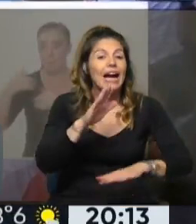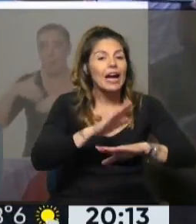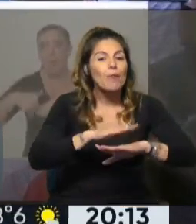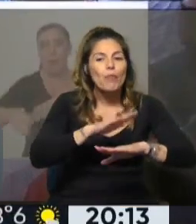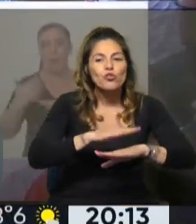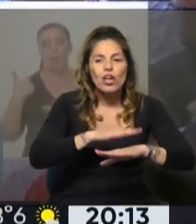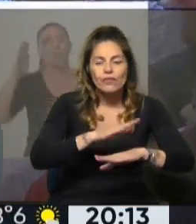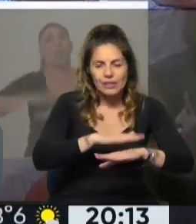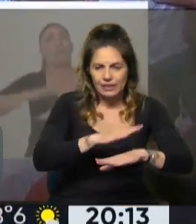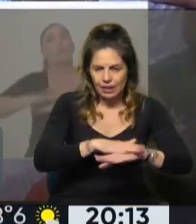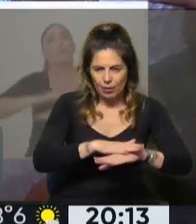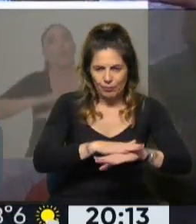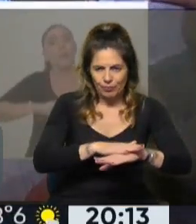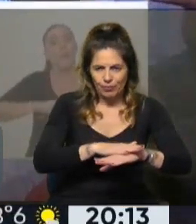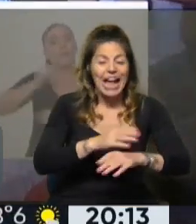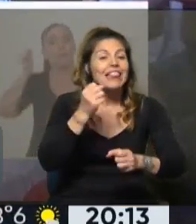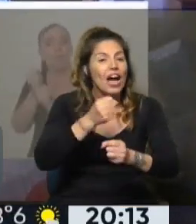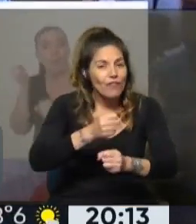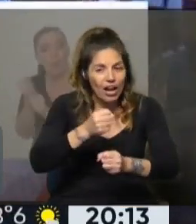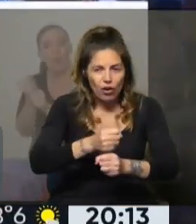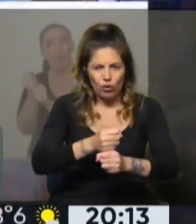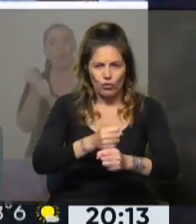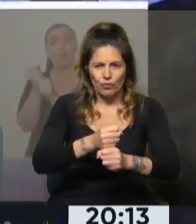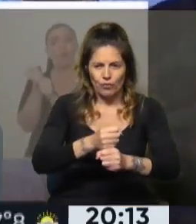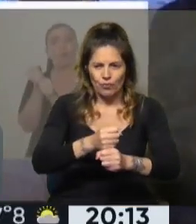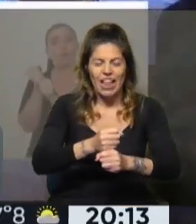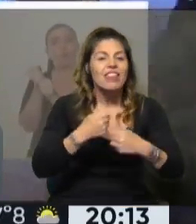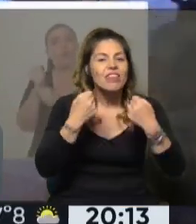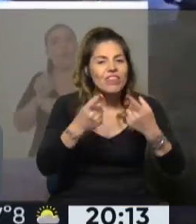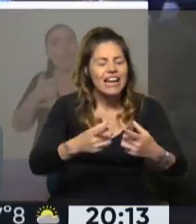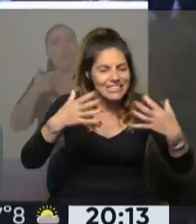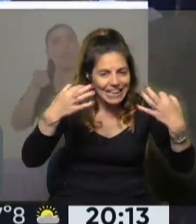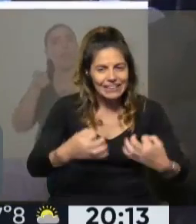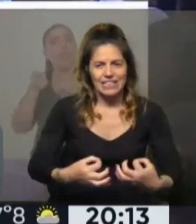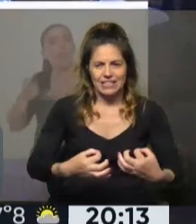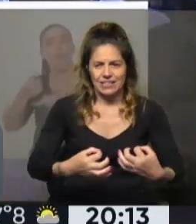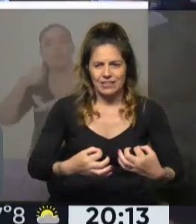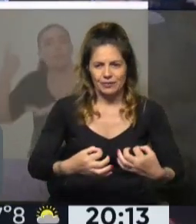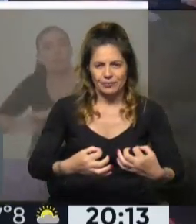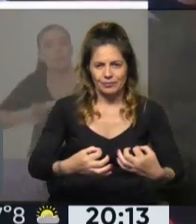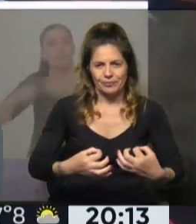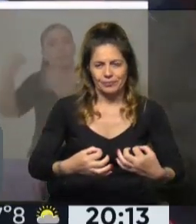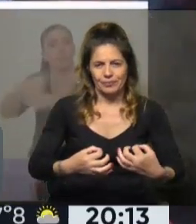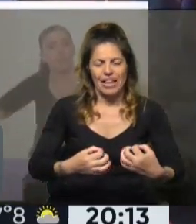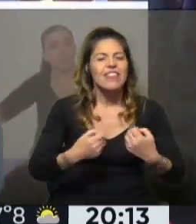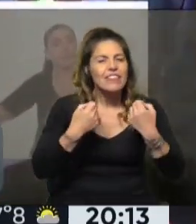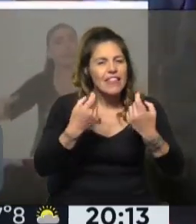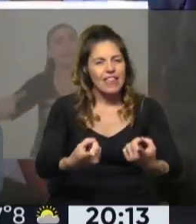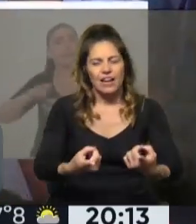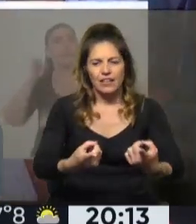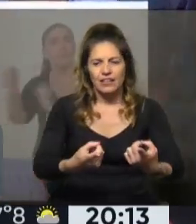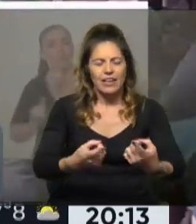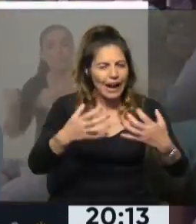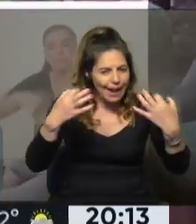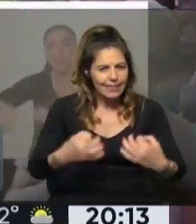responsabilidad la tarea de dar certezas de transmitirle